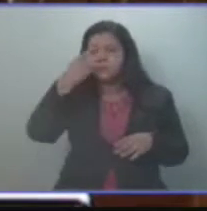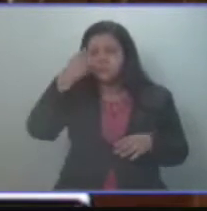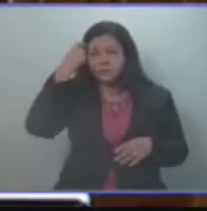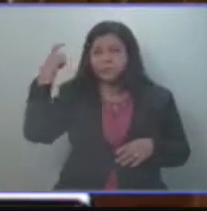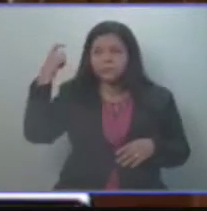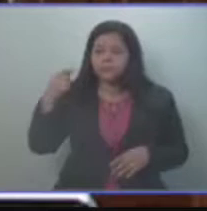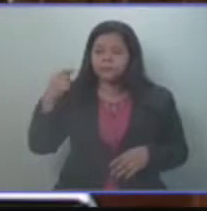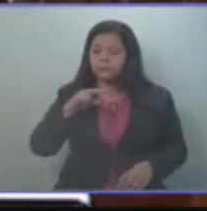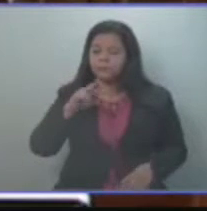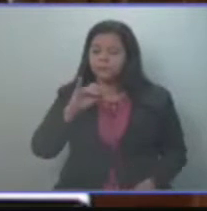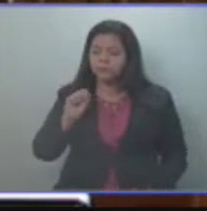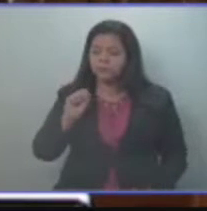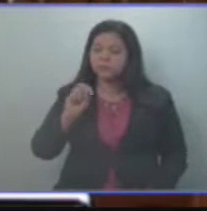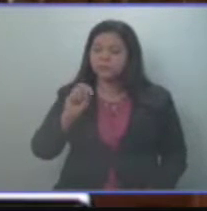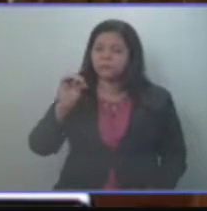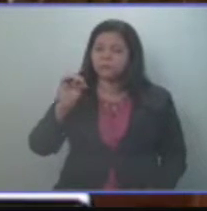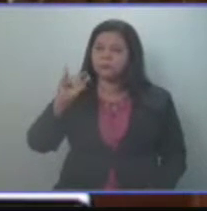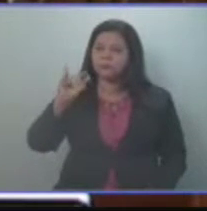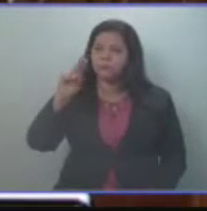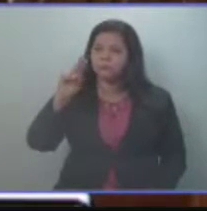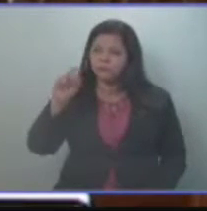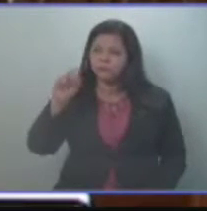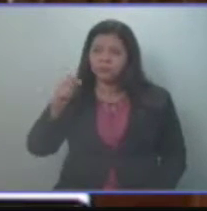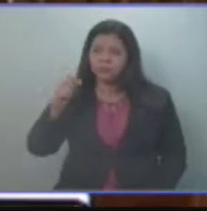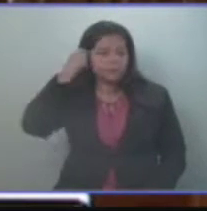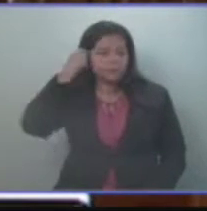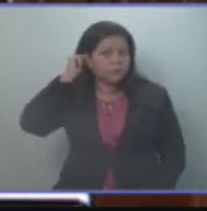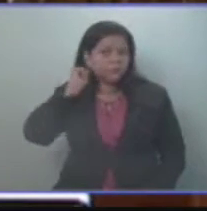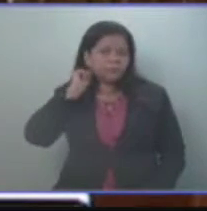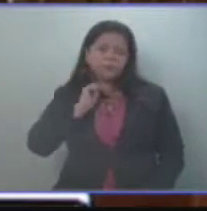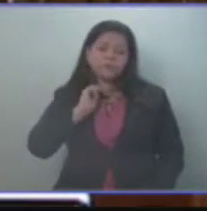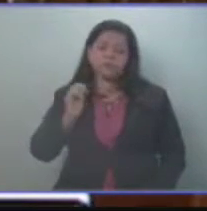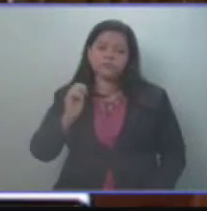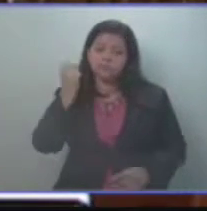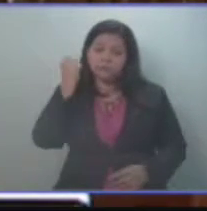Luis Humberto Martínez, quien fue un destacado militante de nuestro partido